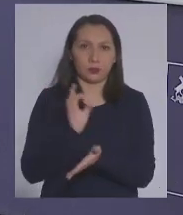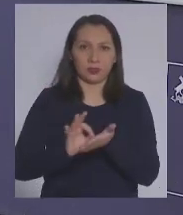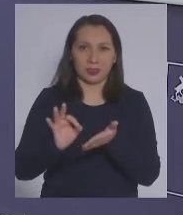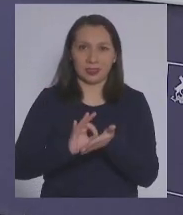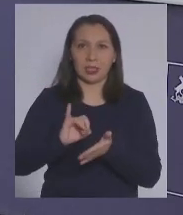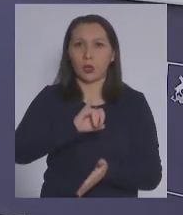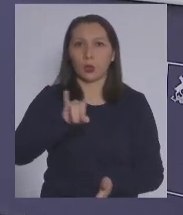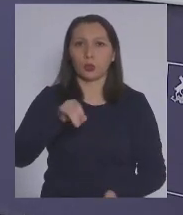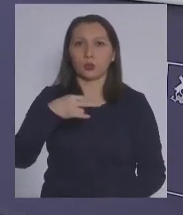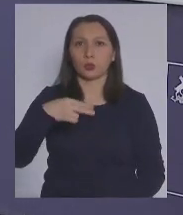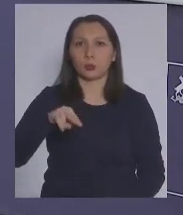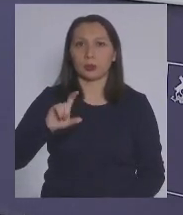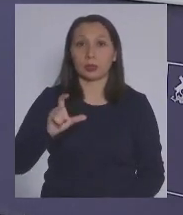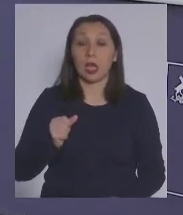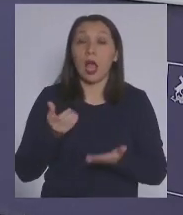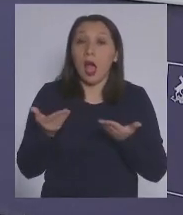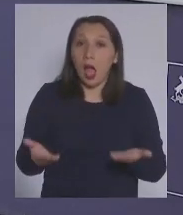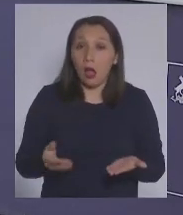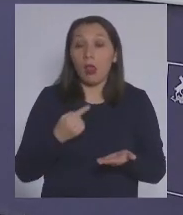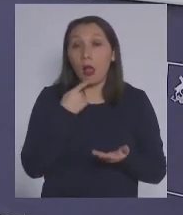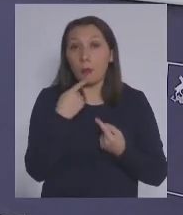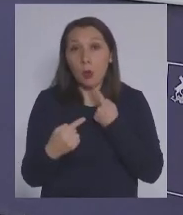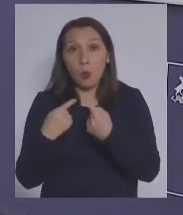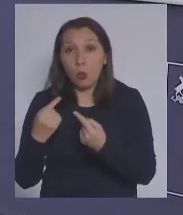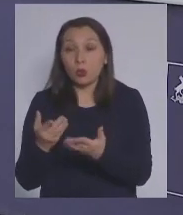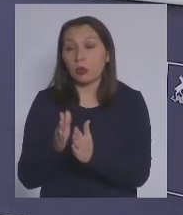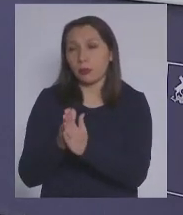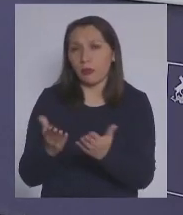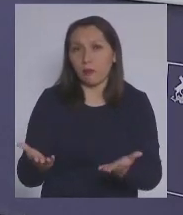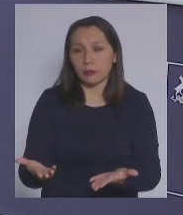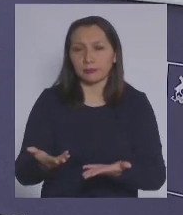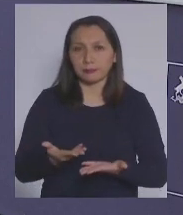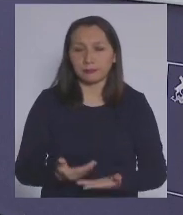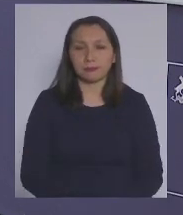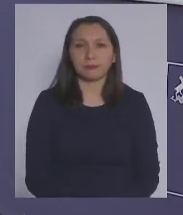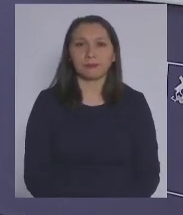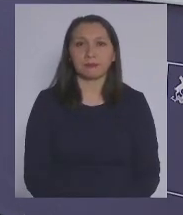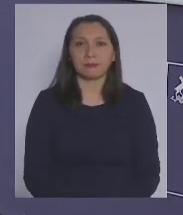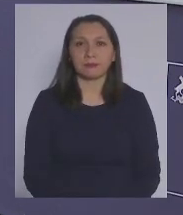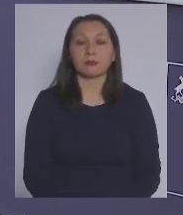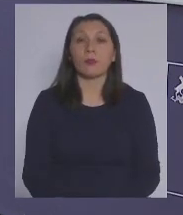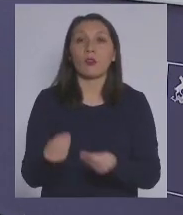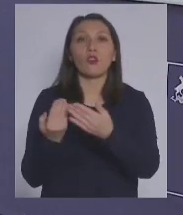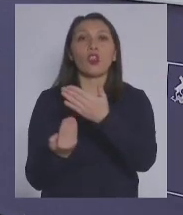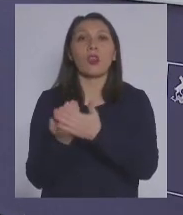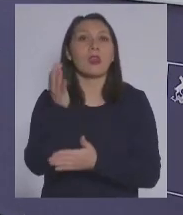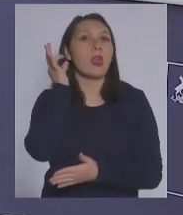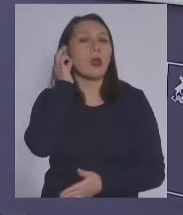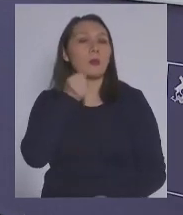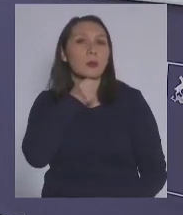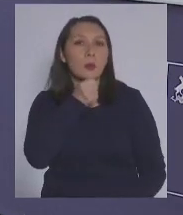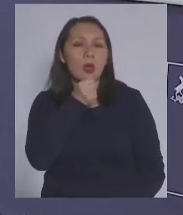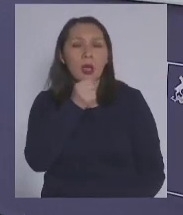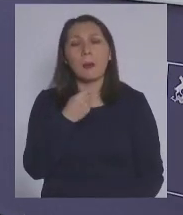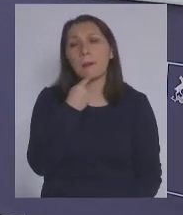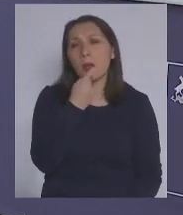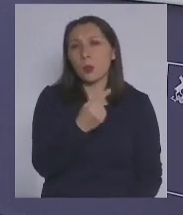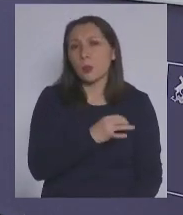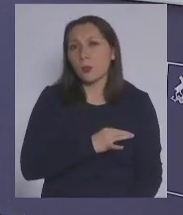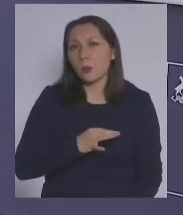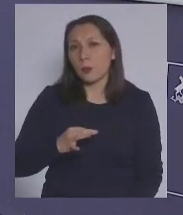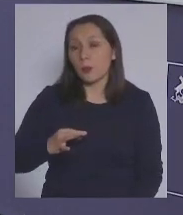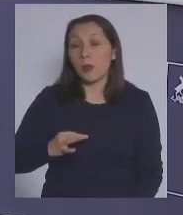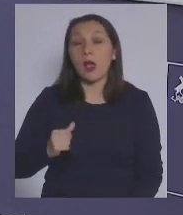zúñiga pasamos ahora a las preguntas por favor buenos días el ministro preguntarle vimos